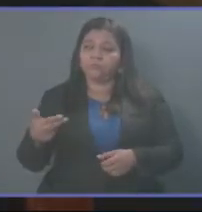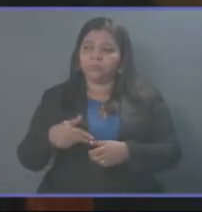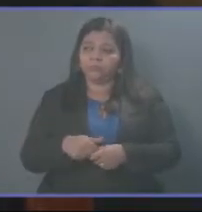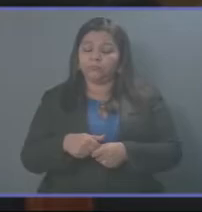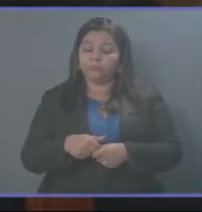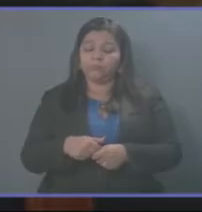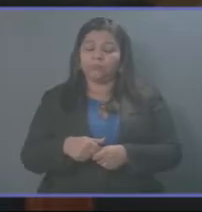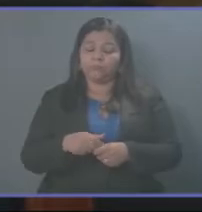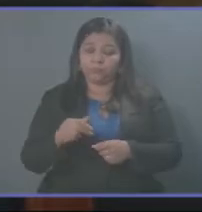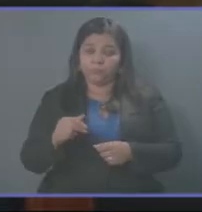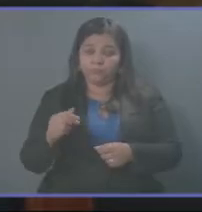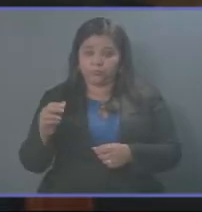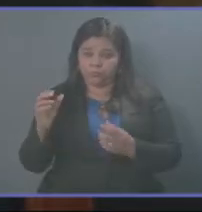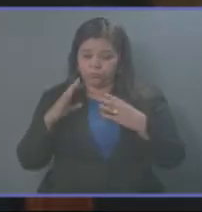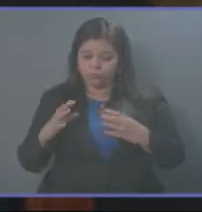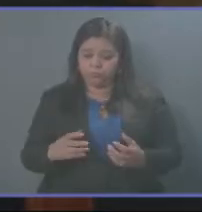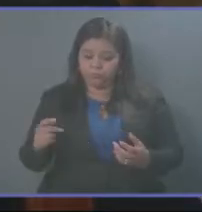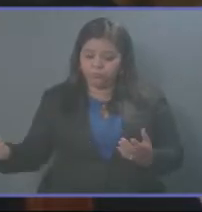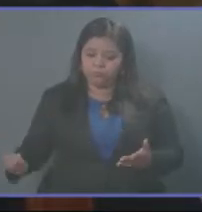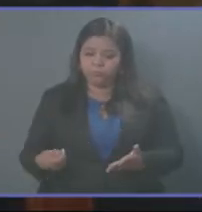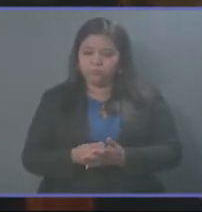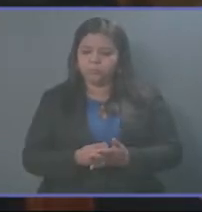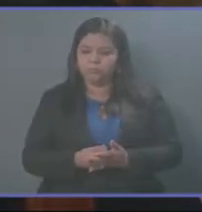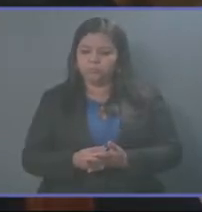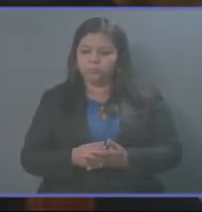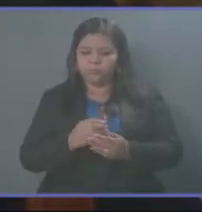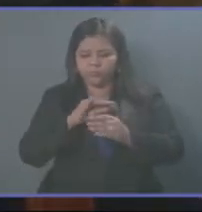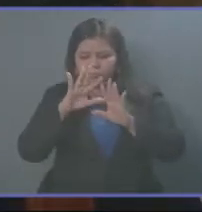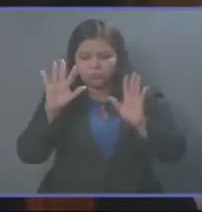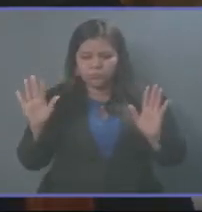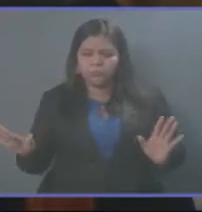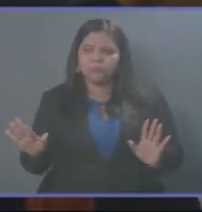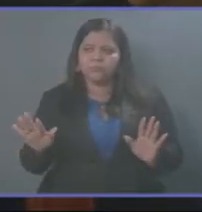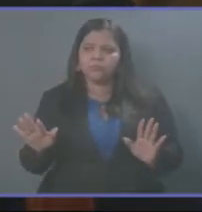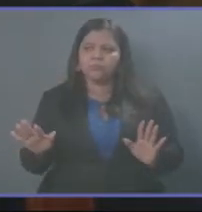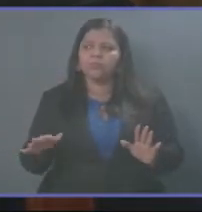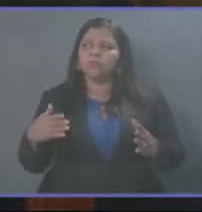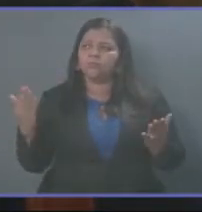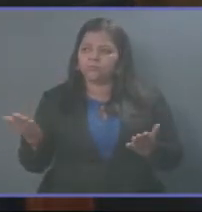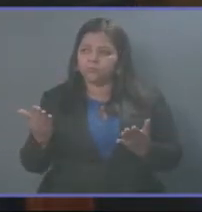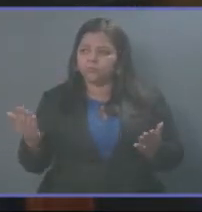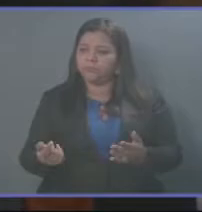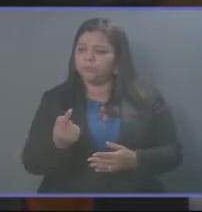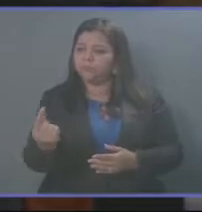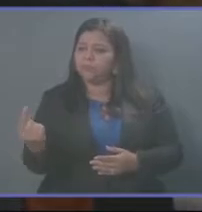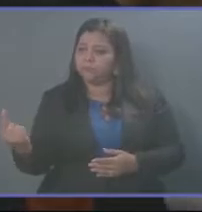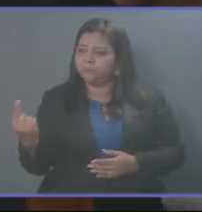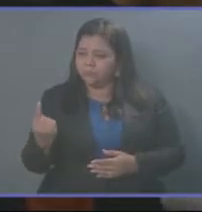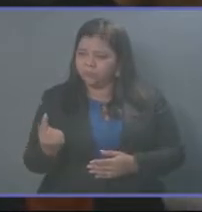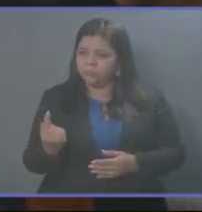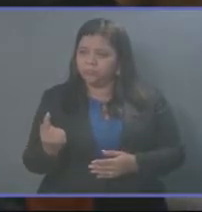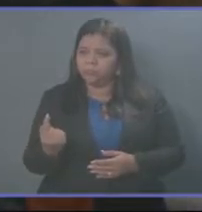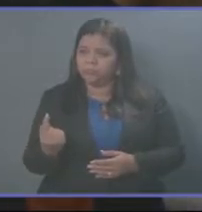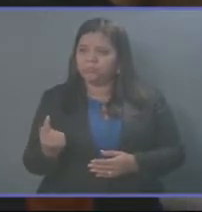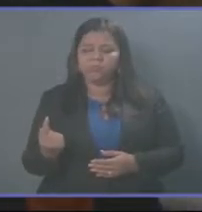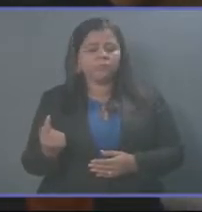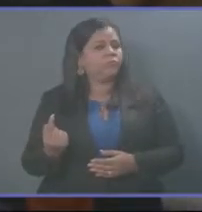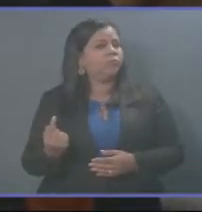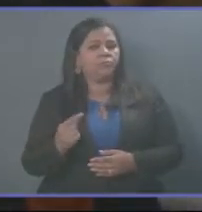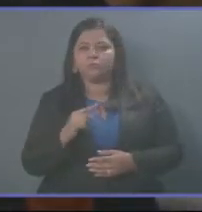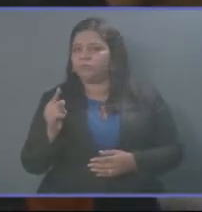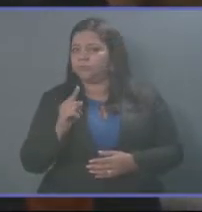o al transporte, pues está claro que se está haciendo al pasajero para que no tengan